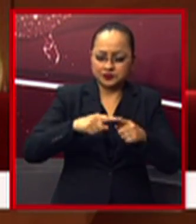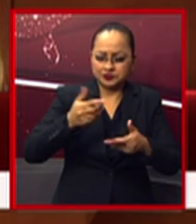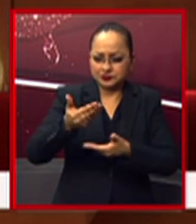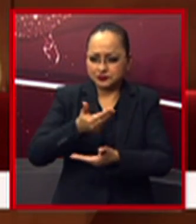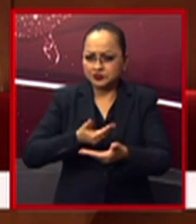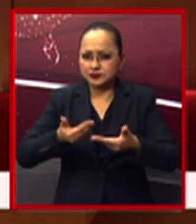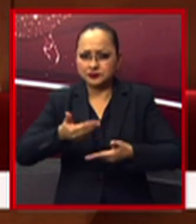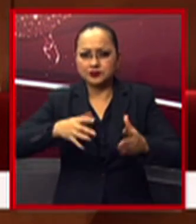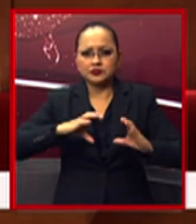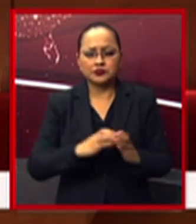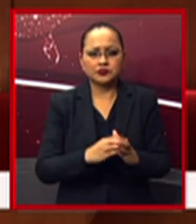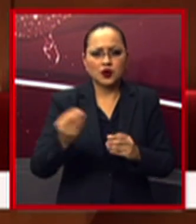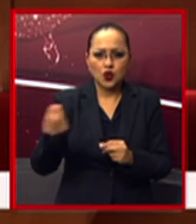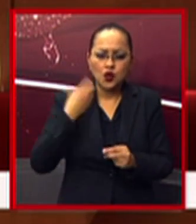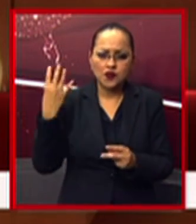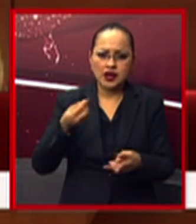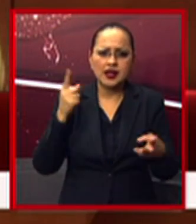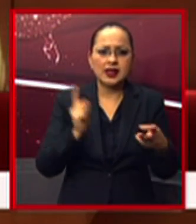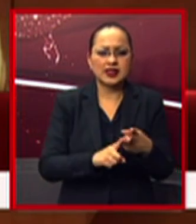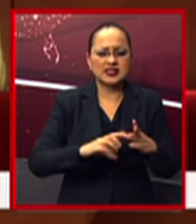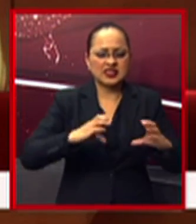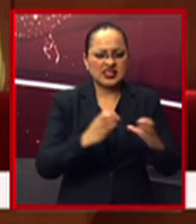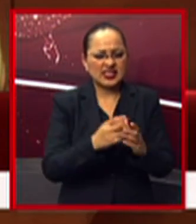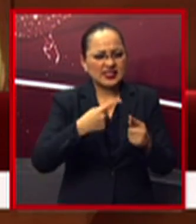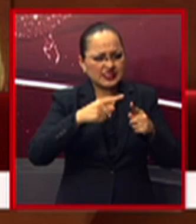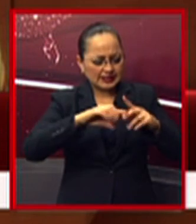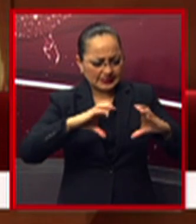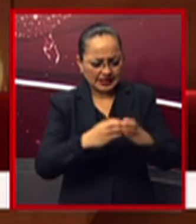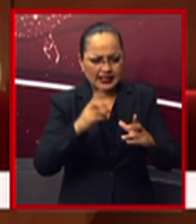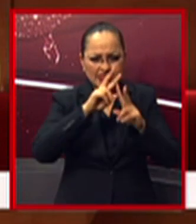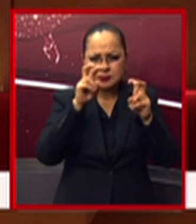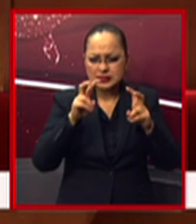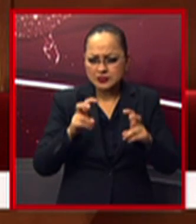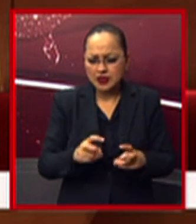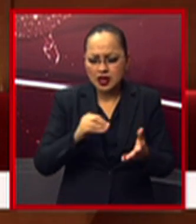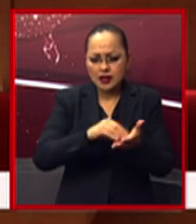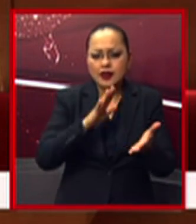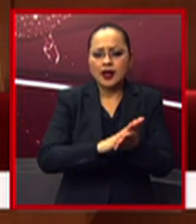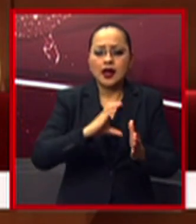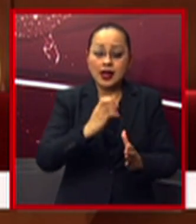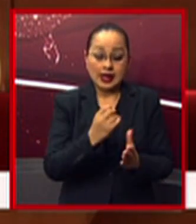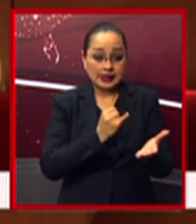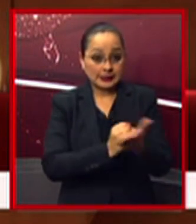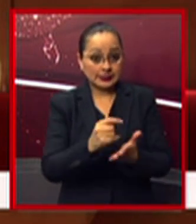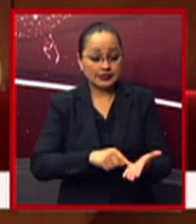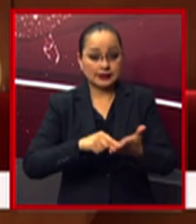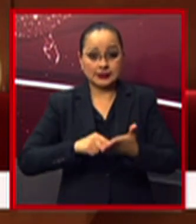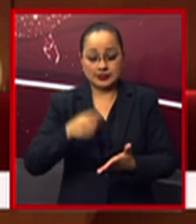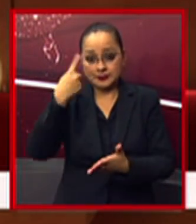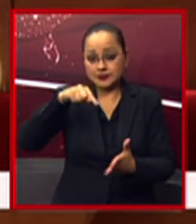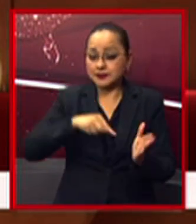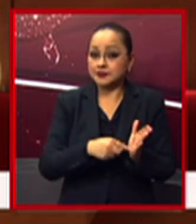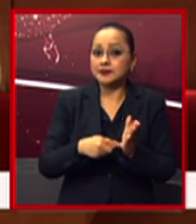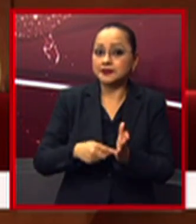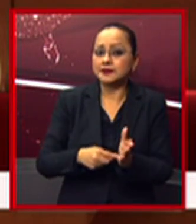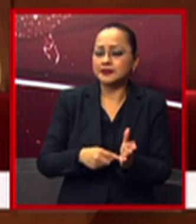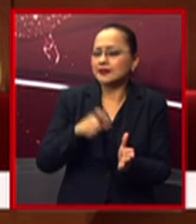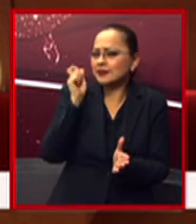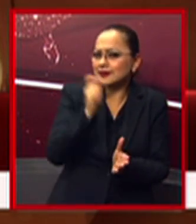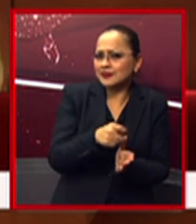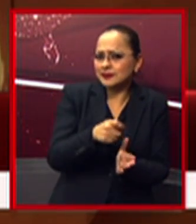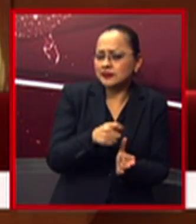mediación, las conferencias, los círculos, etcétera, que están contenidos en este dictamen, representan